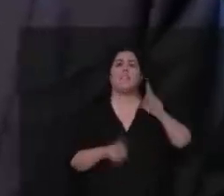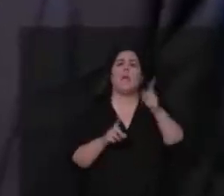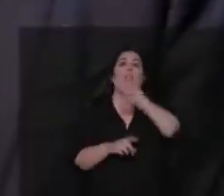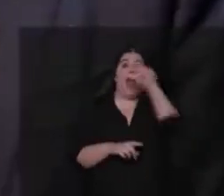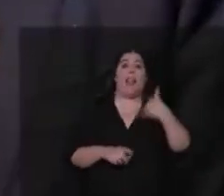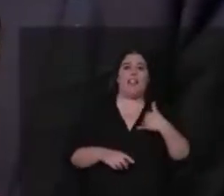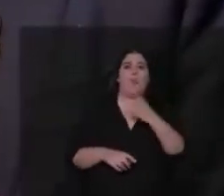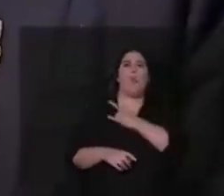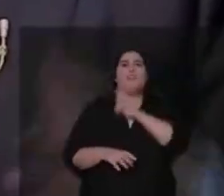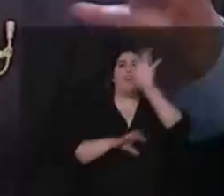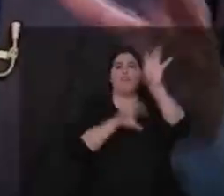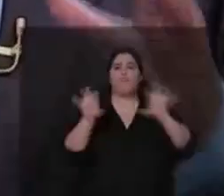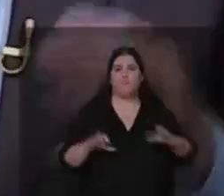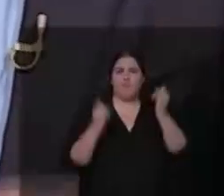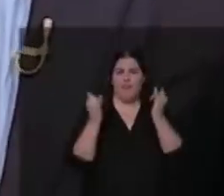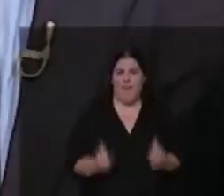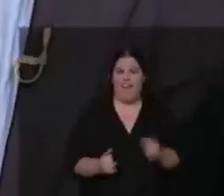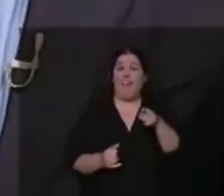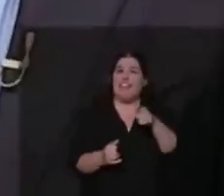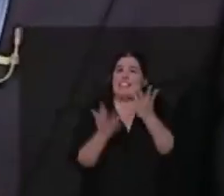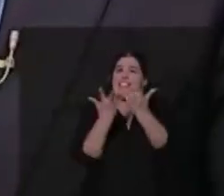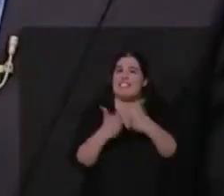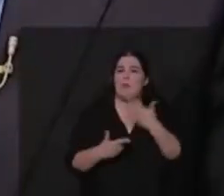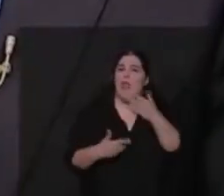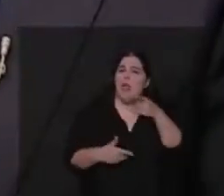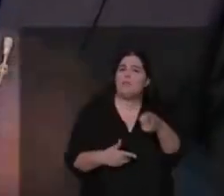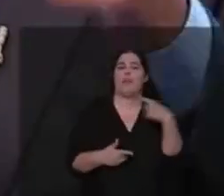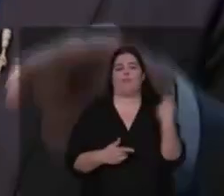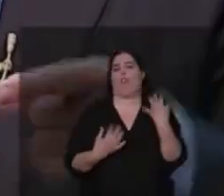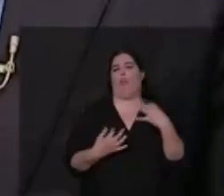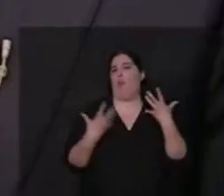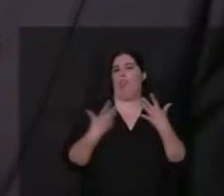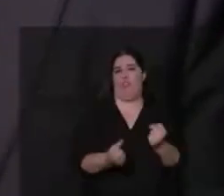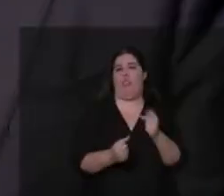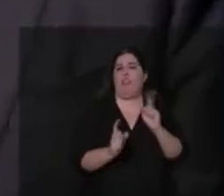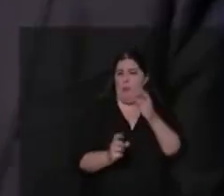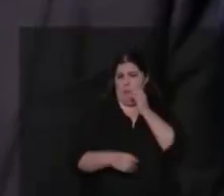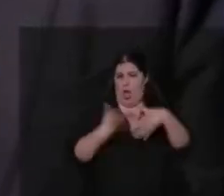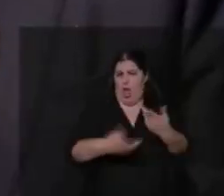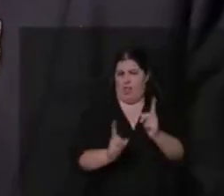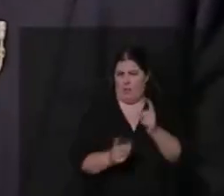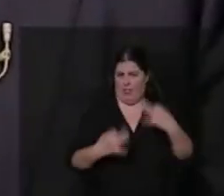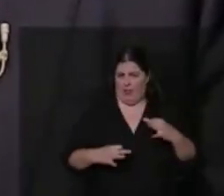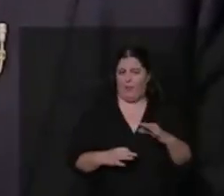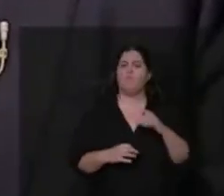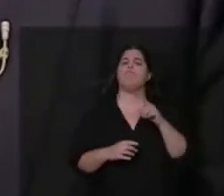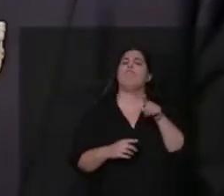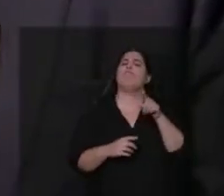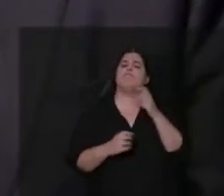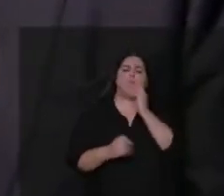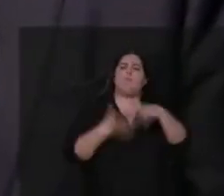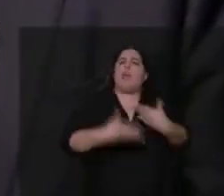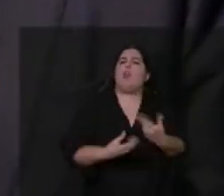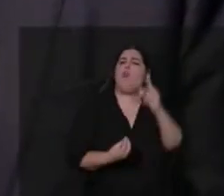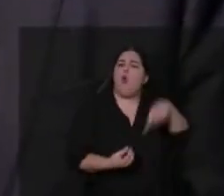lo largo y a lo ancho del país. Ese es el sistema que tenemos que defender y mejorar. ¿Cómo lo vamos a mejorar? En primer